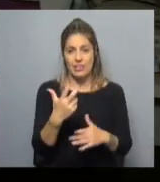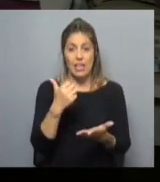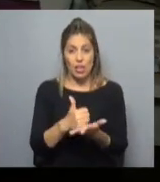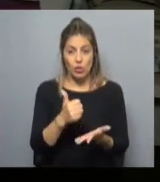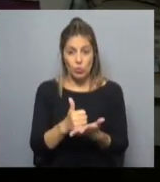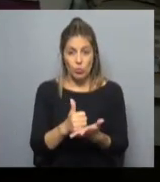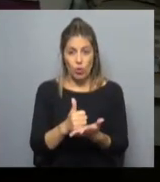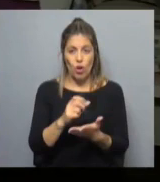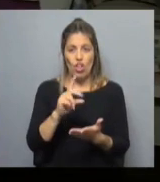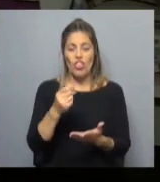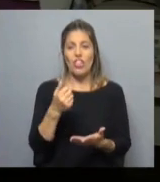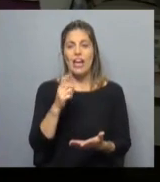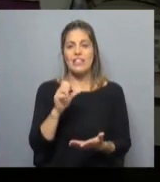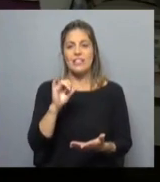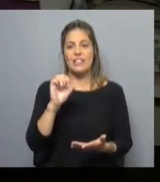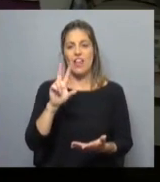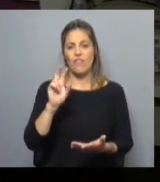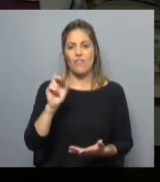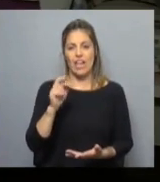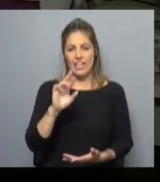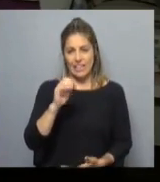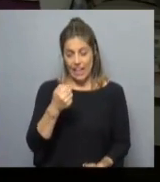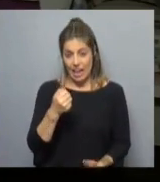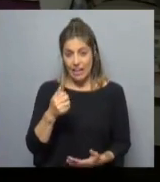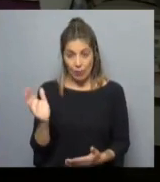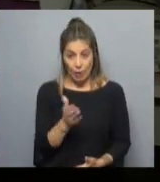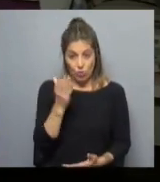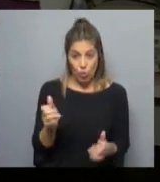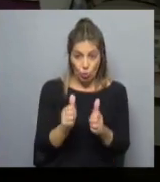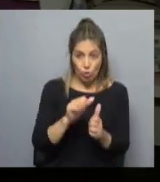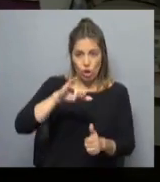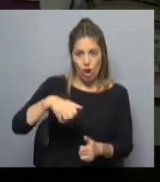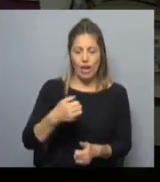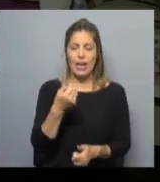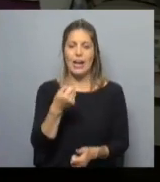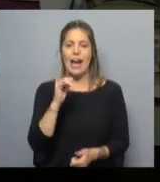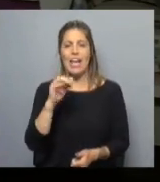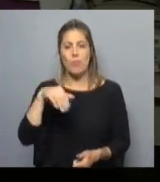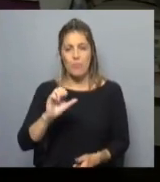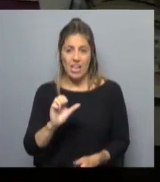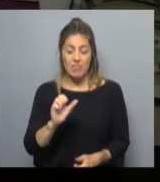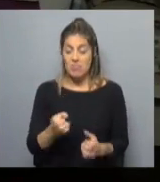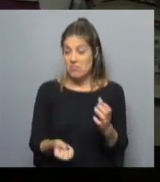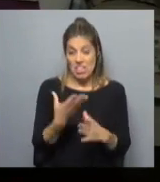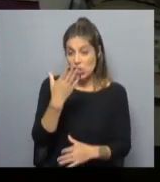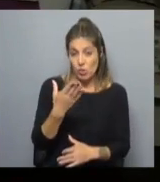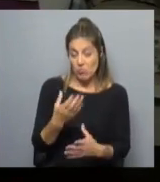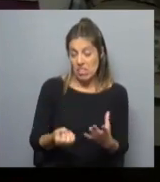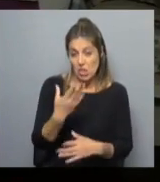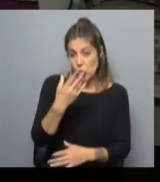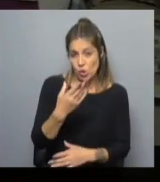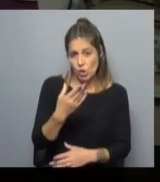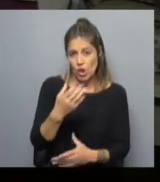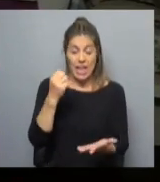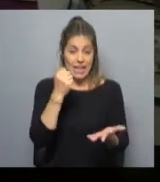de Silveira, que era también estaba en la parte de producción con Jaime. Y y bueno, así salió, lo editó el